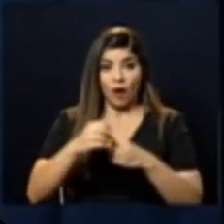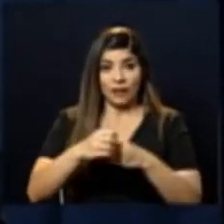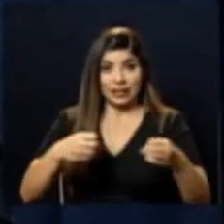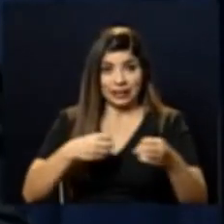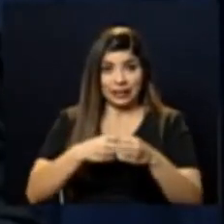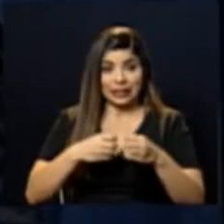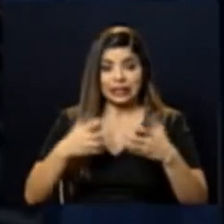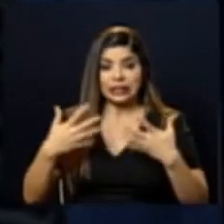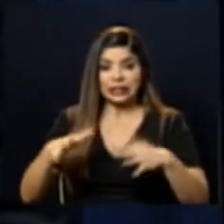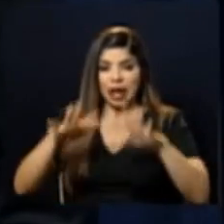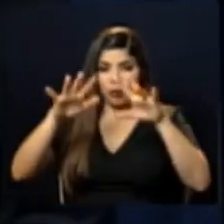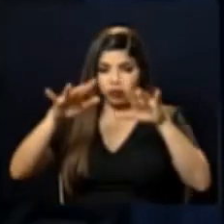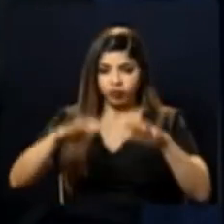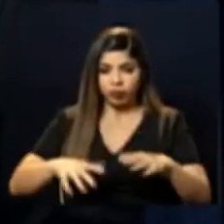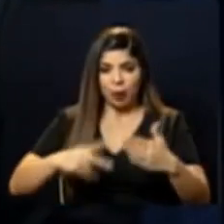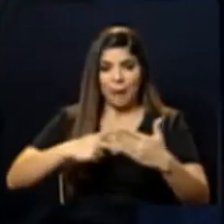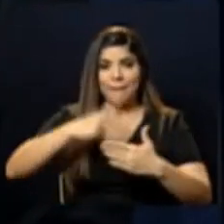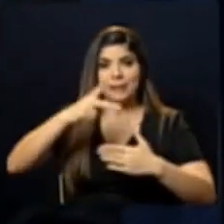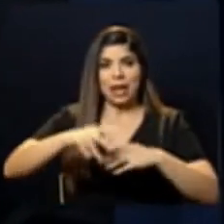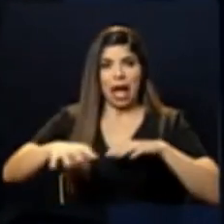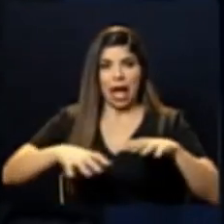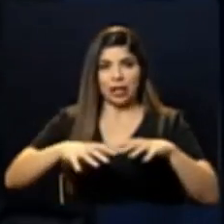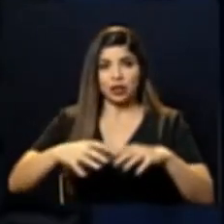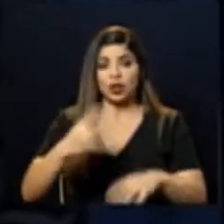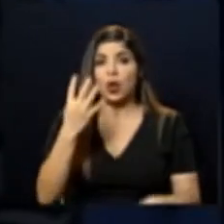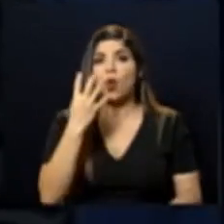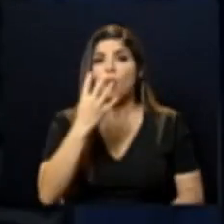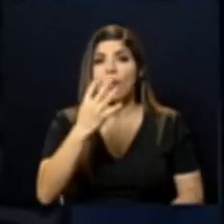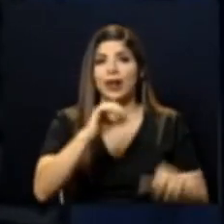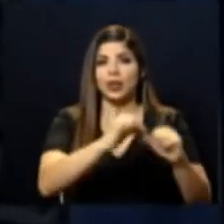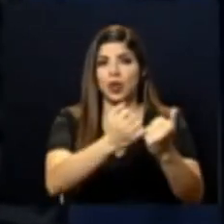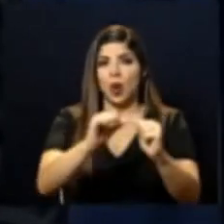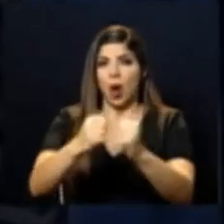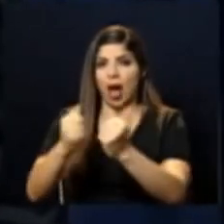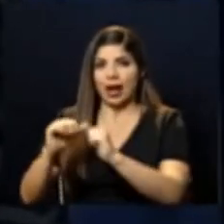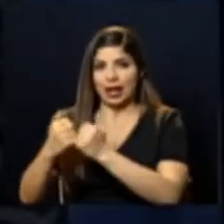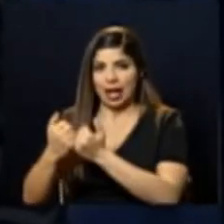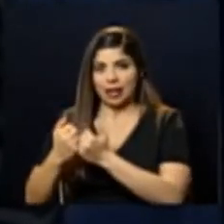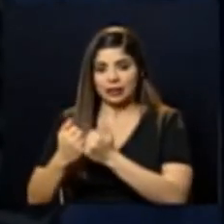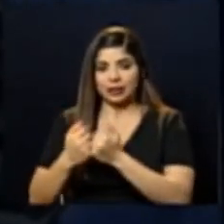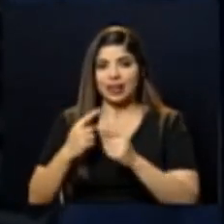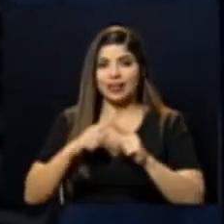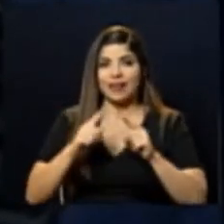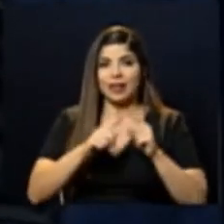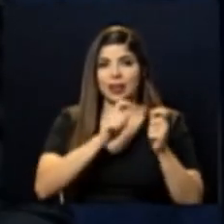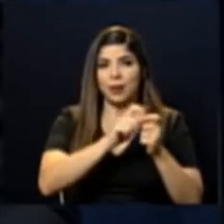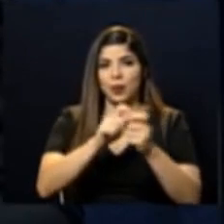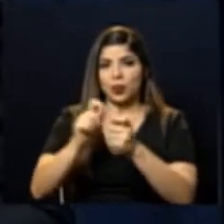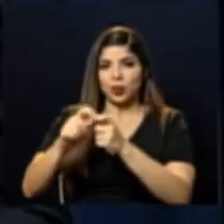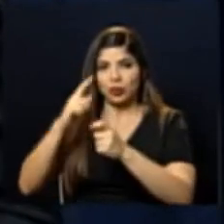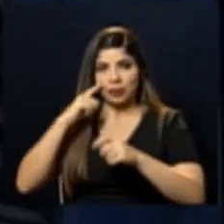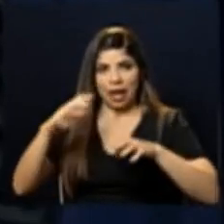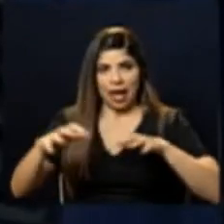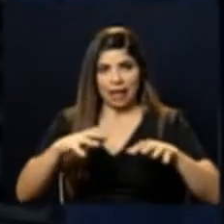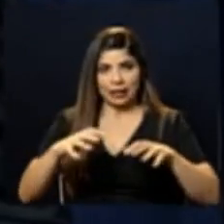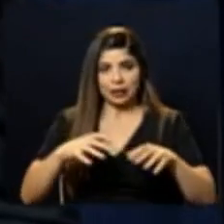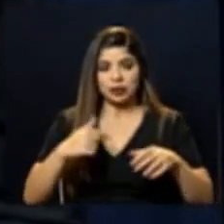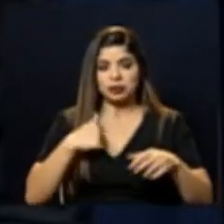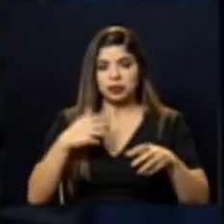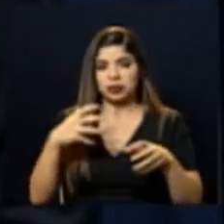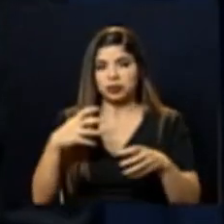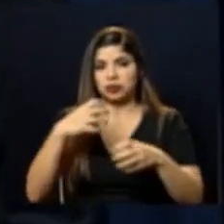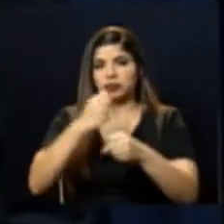ha elaborado un plan de acción de 4 áreas y varios campos de acción. Lo